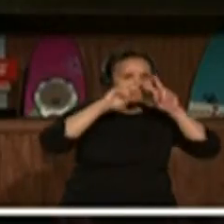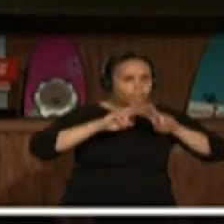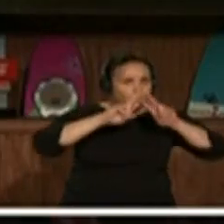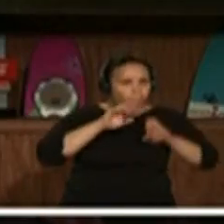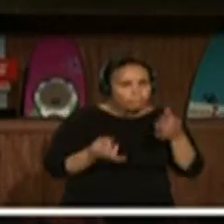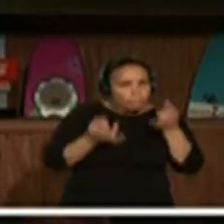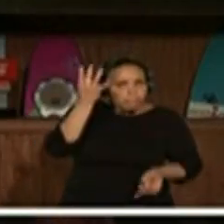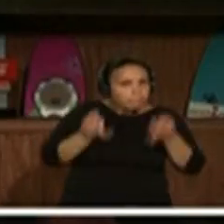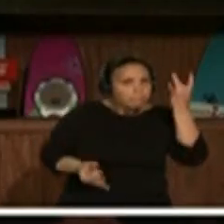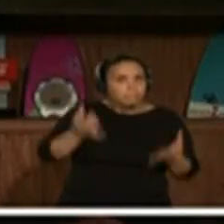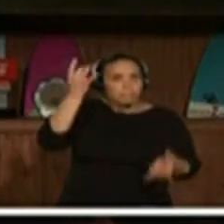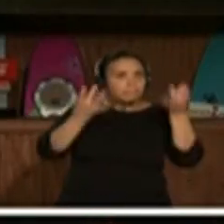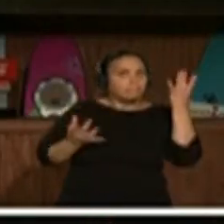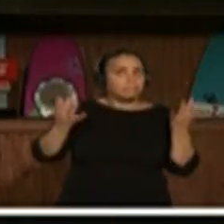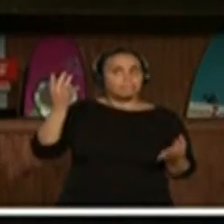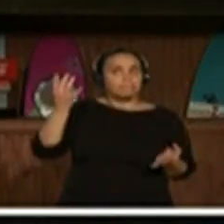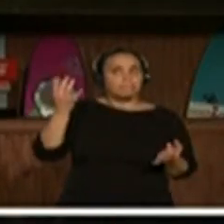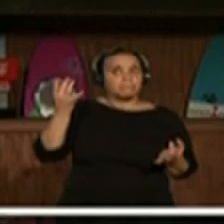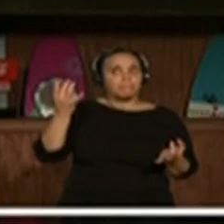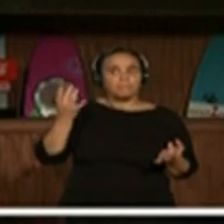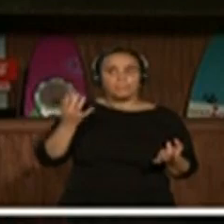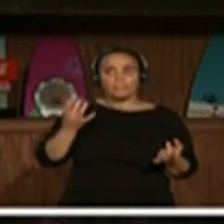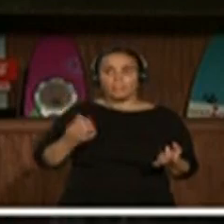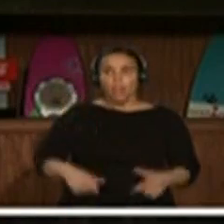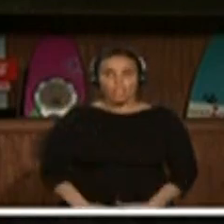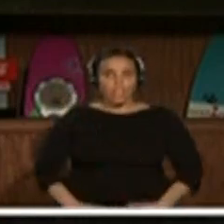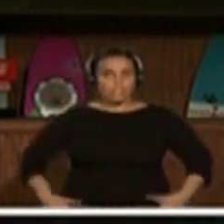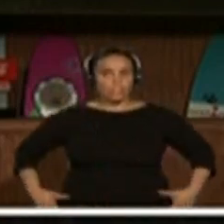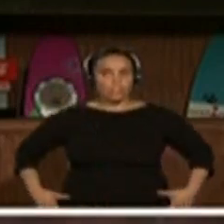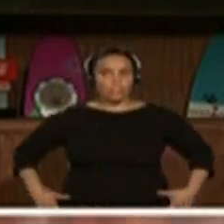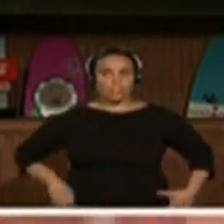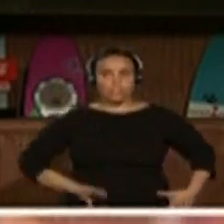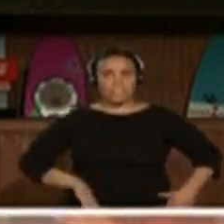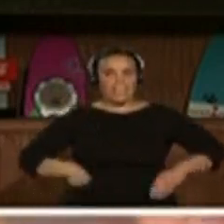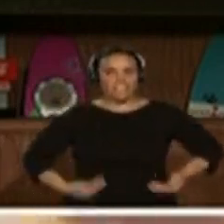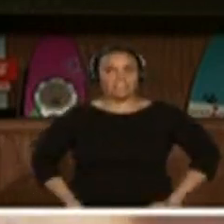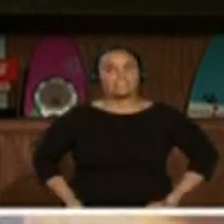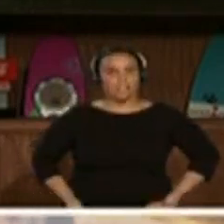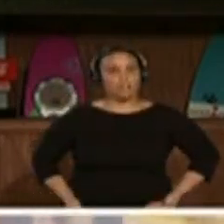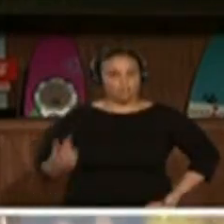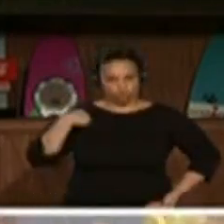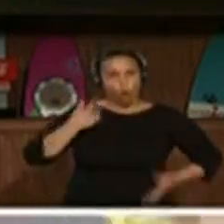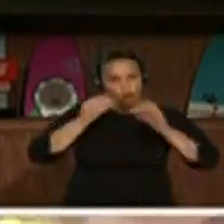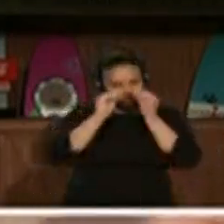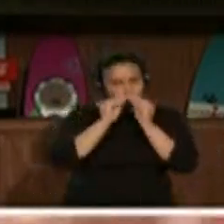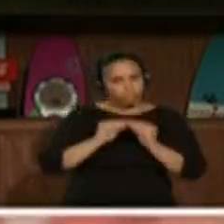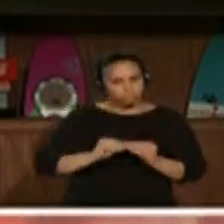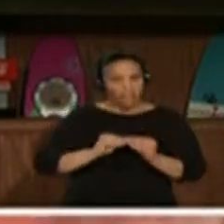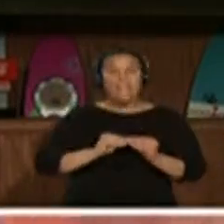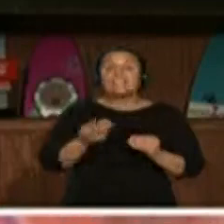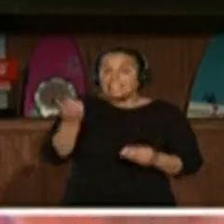sin granilla y los calzoncillos reversibles. Lo he logrado. La he fabricado. La